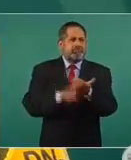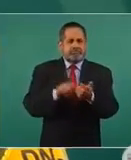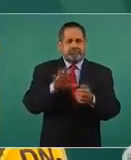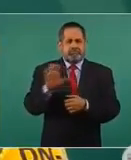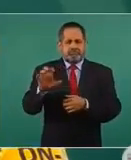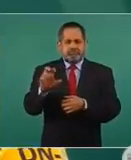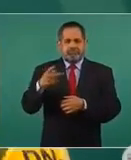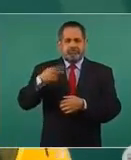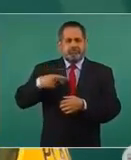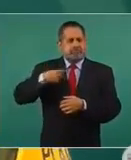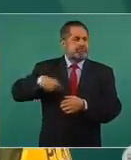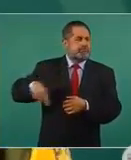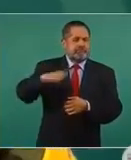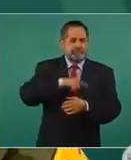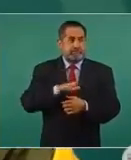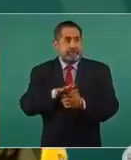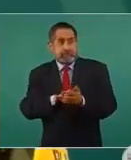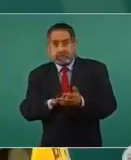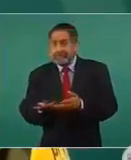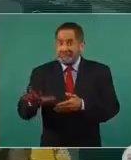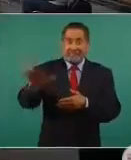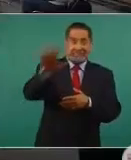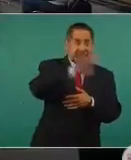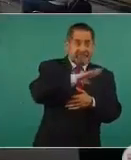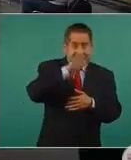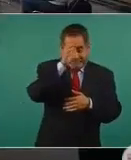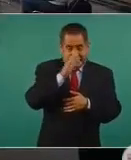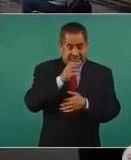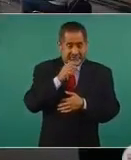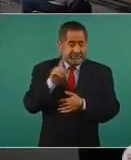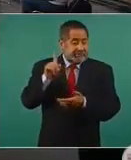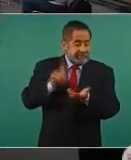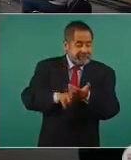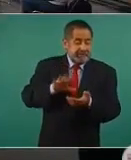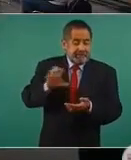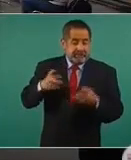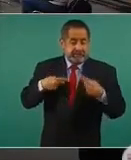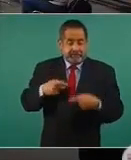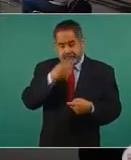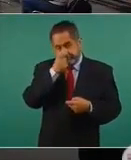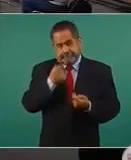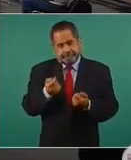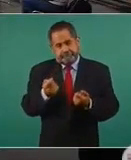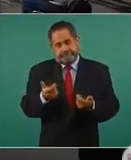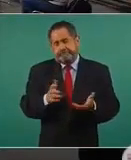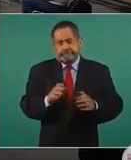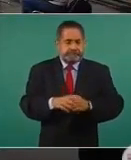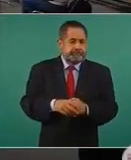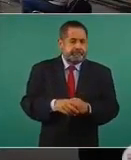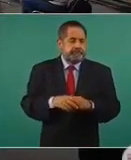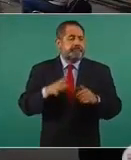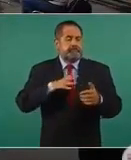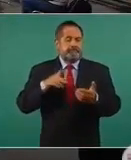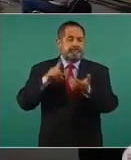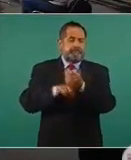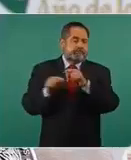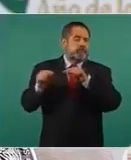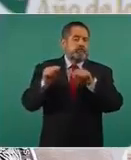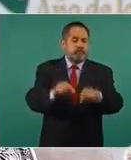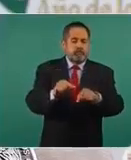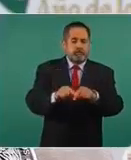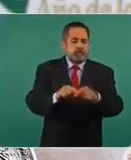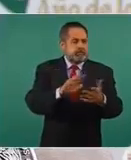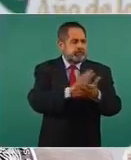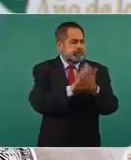hombres para poder cubrir todo ese gran territorio. Y bueno, la presencia, obviamente, de